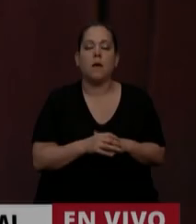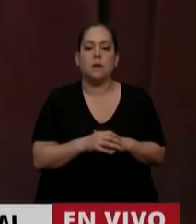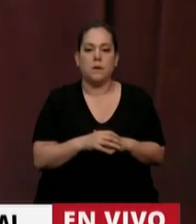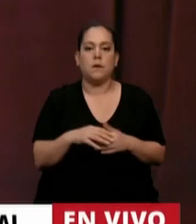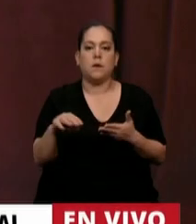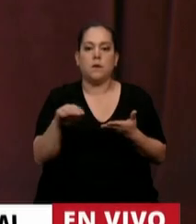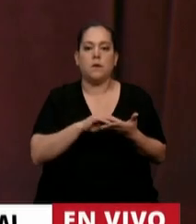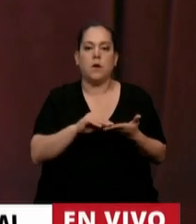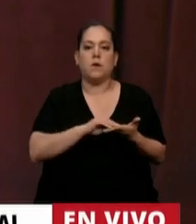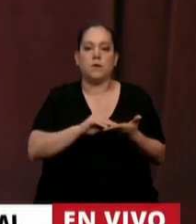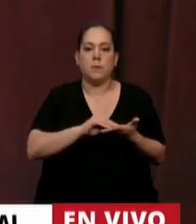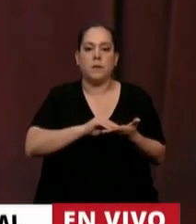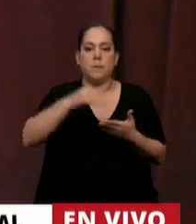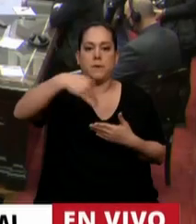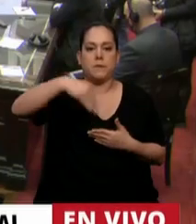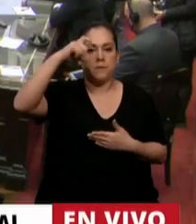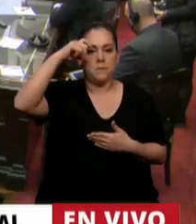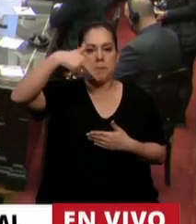La palabra el diputado Mena.